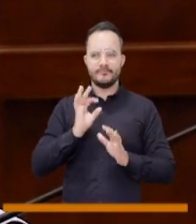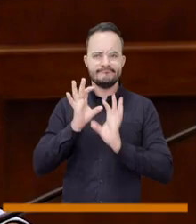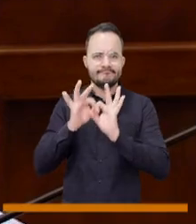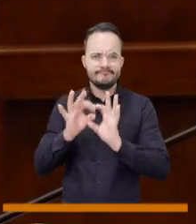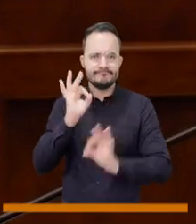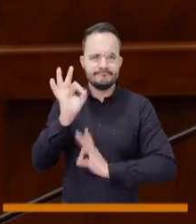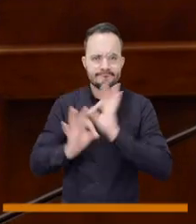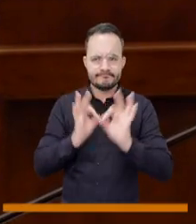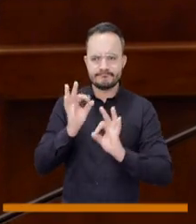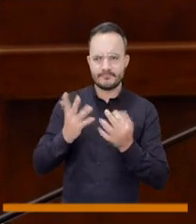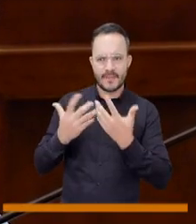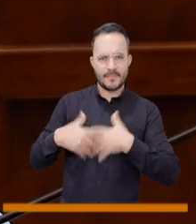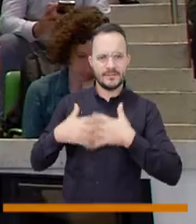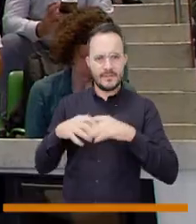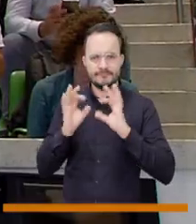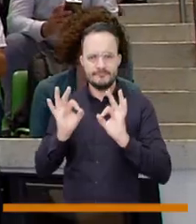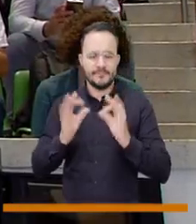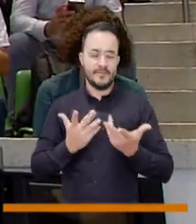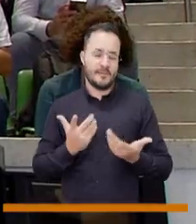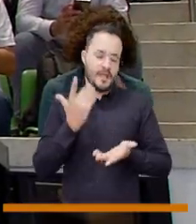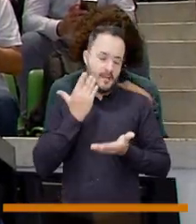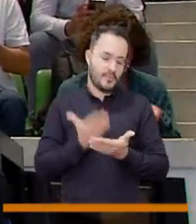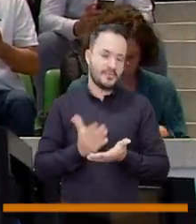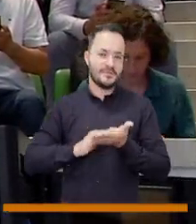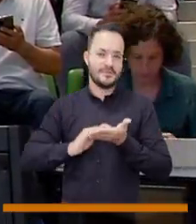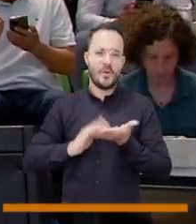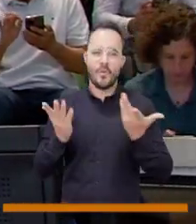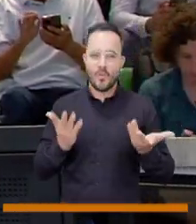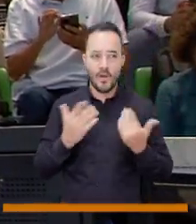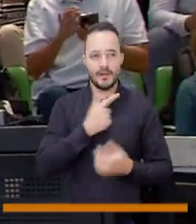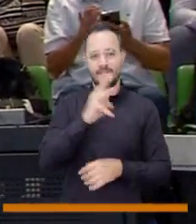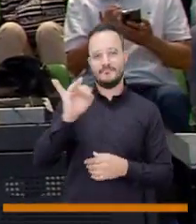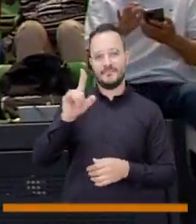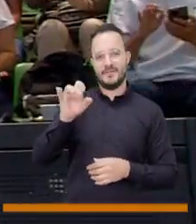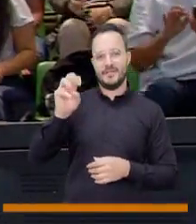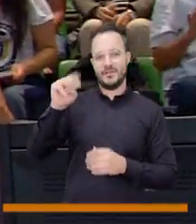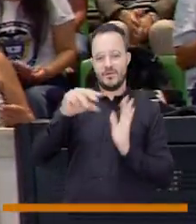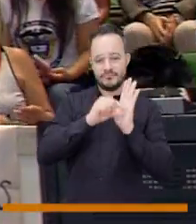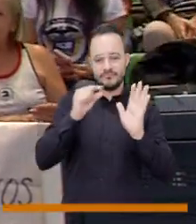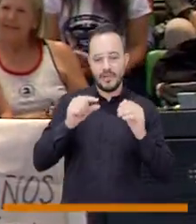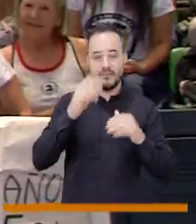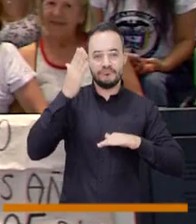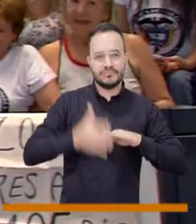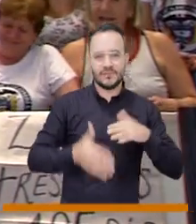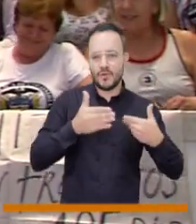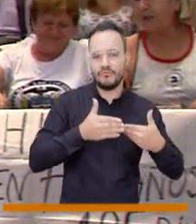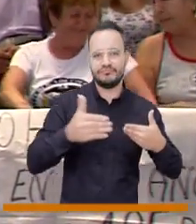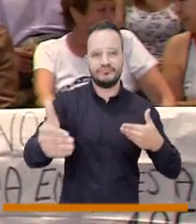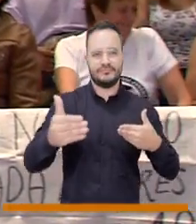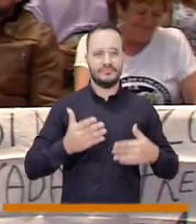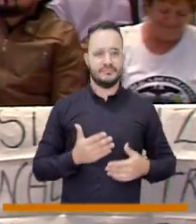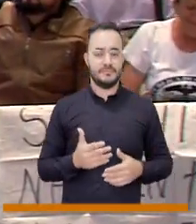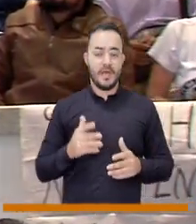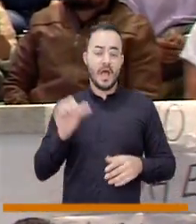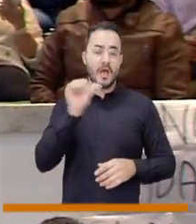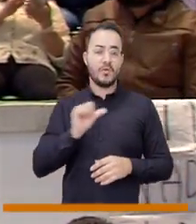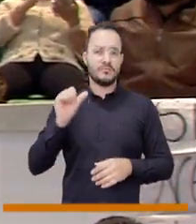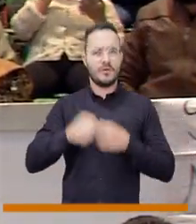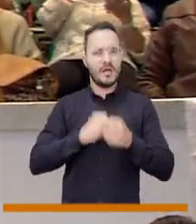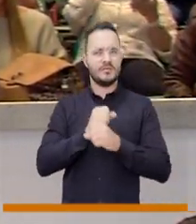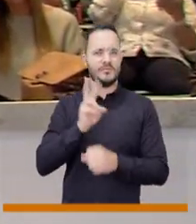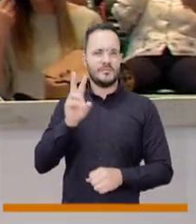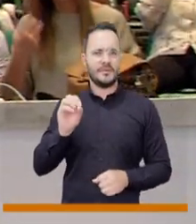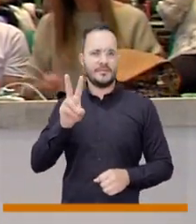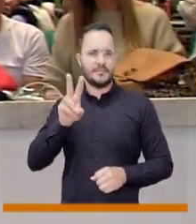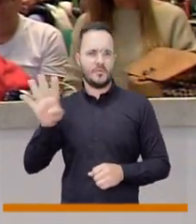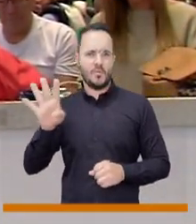o procurar mejorar esta circunstancia? La solución es que Millicom amplíe la cláusula de protección al patrimonio público, que no se venza